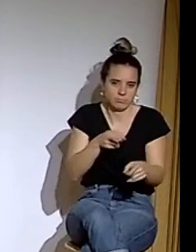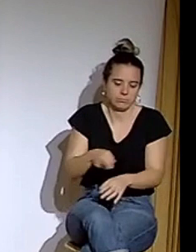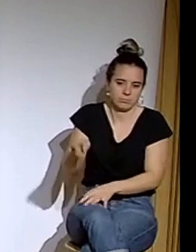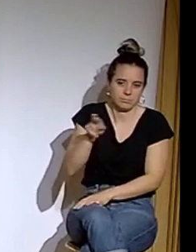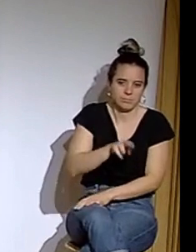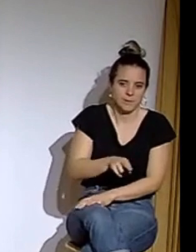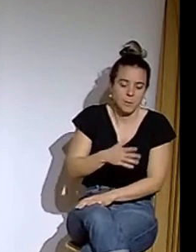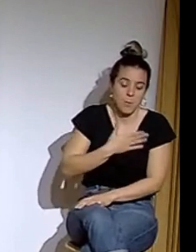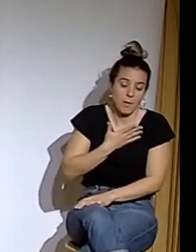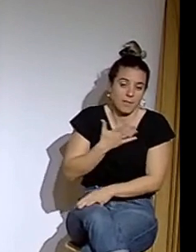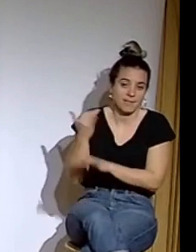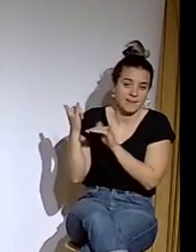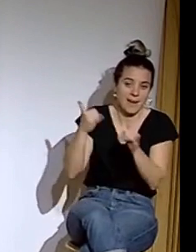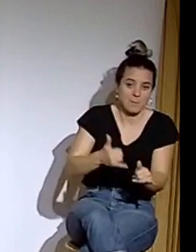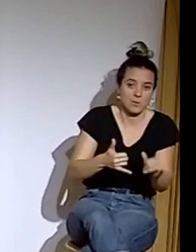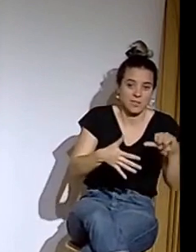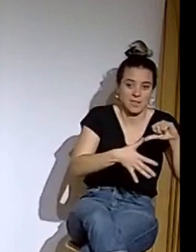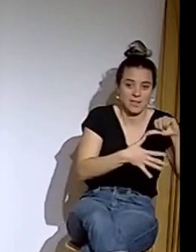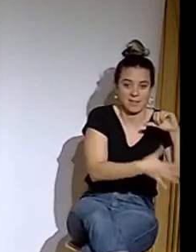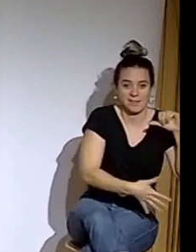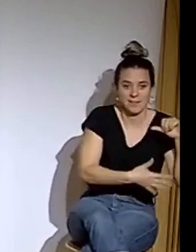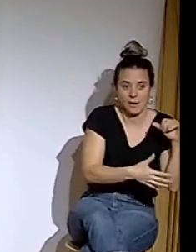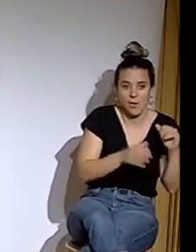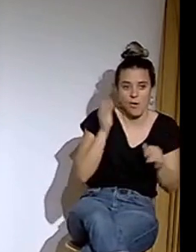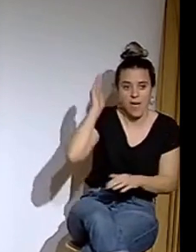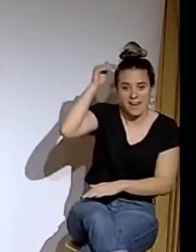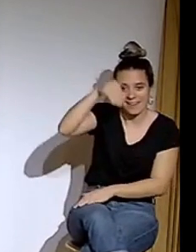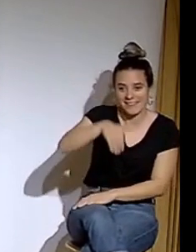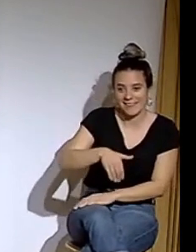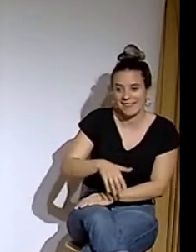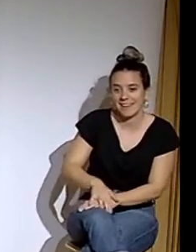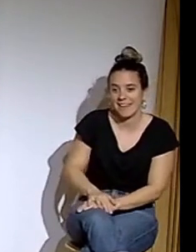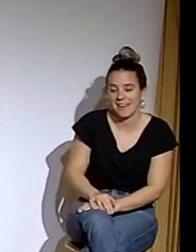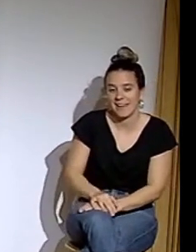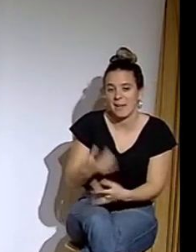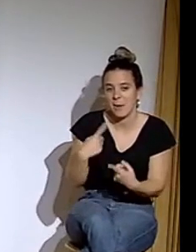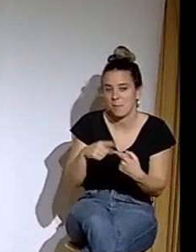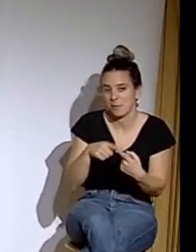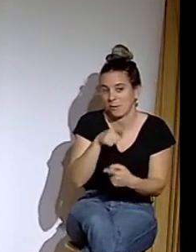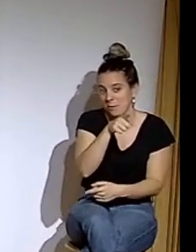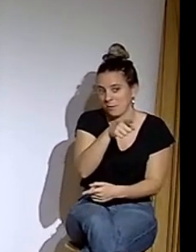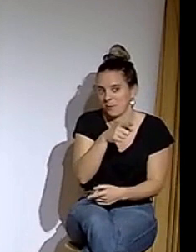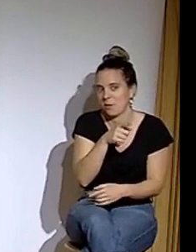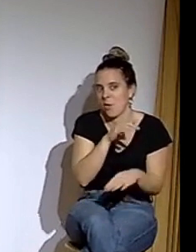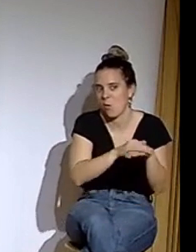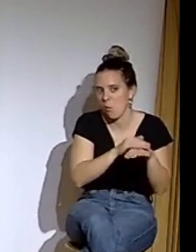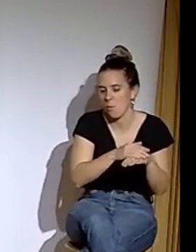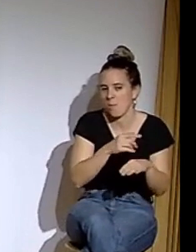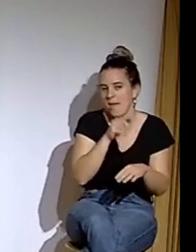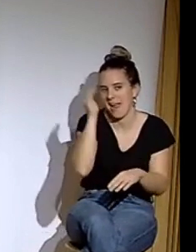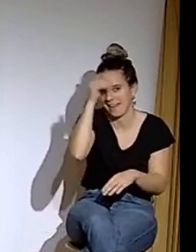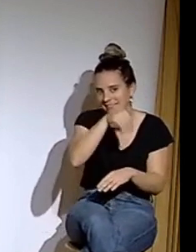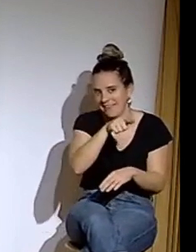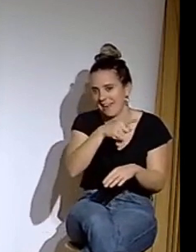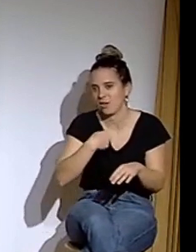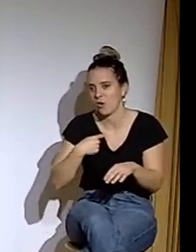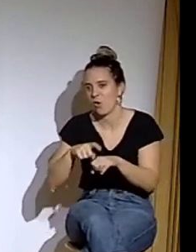latinoamérica tal vez o de Argentina particularmente porque trajiste vos el tema de la culpa y yo también soy Argentina